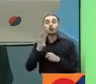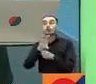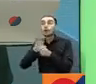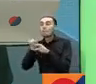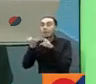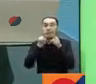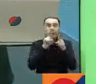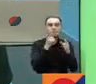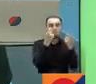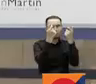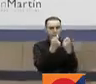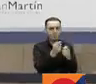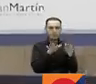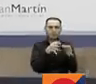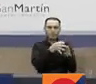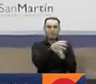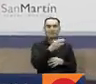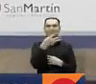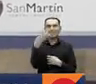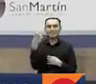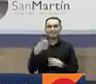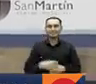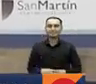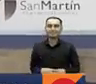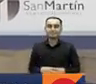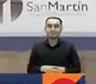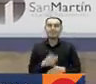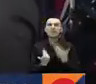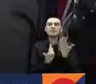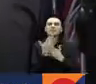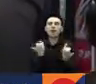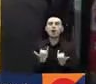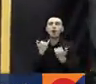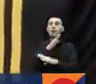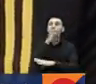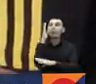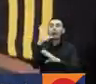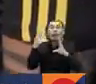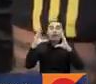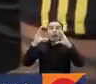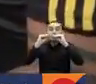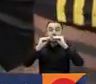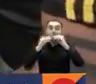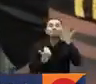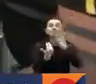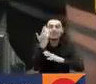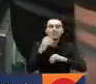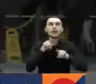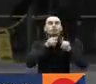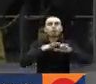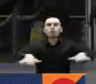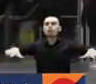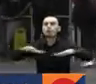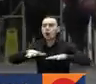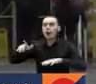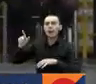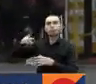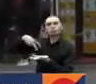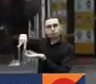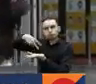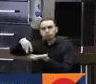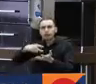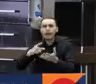300 municipios. La medida inicia a la medianoche y aplica para espacios cerrados como discotecas, centros